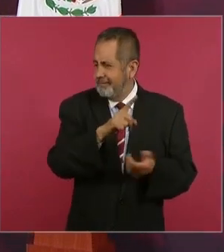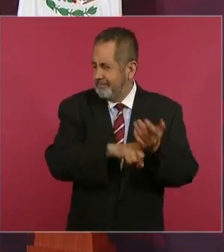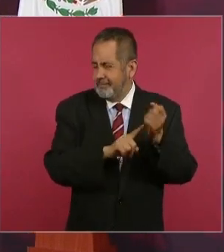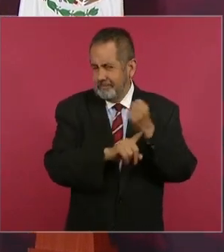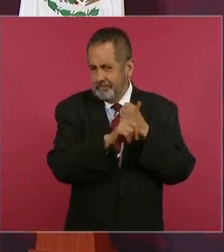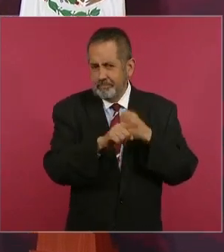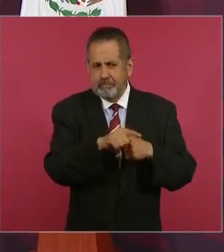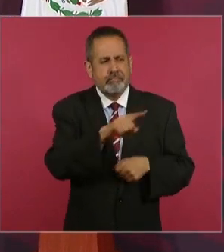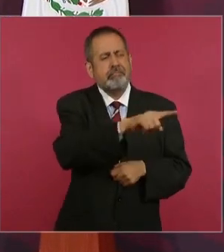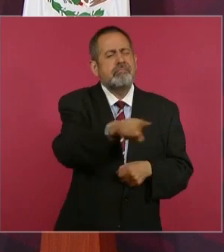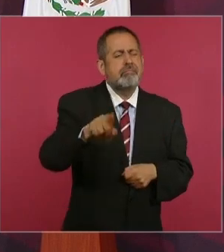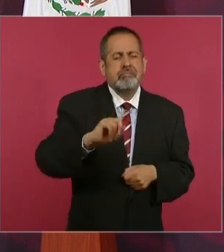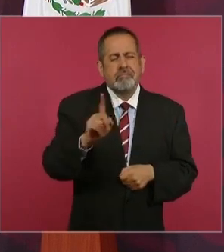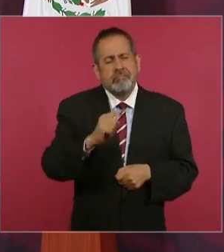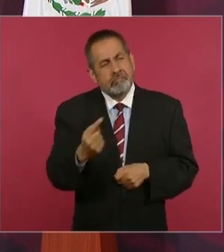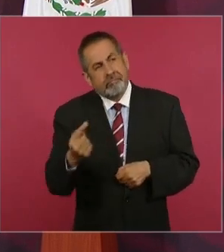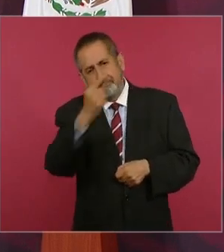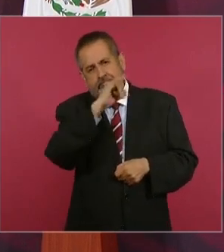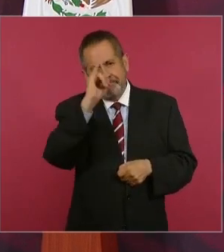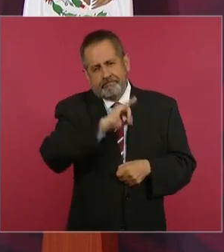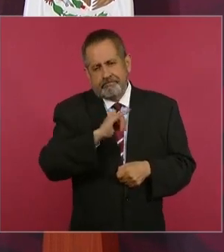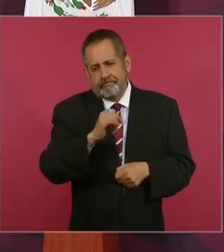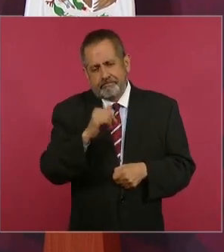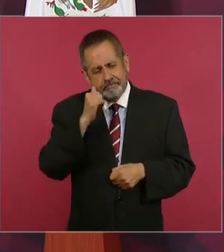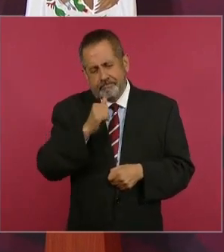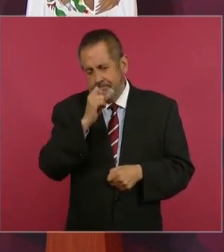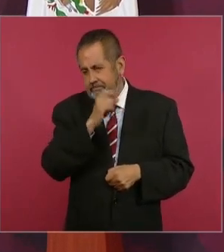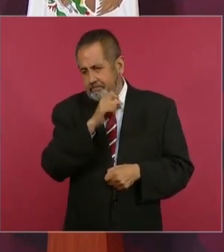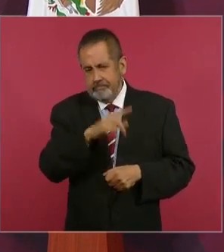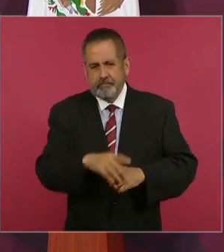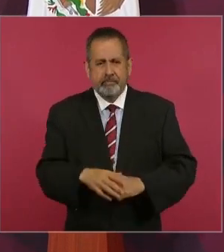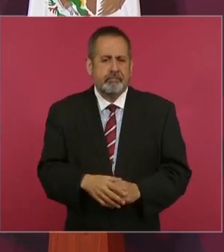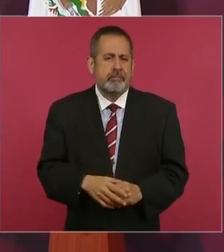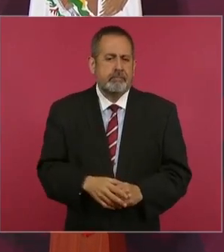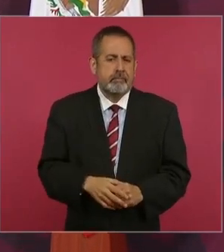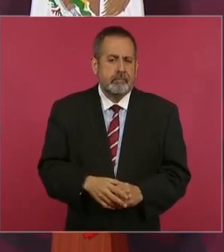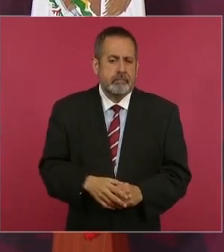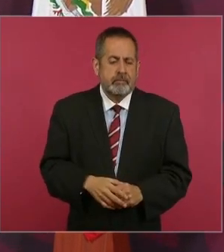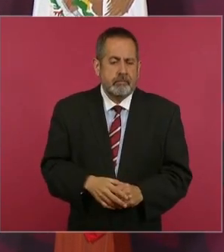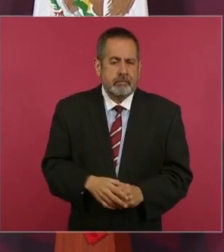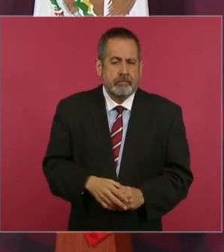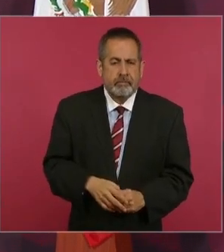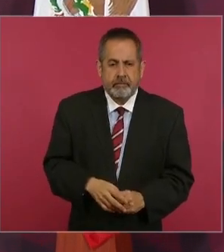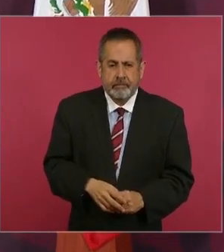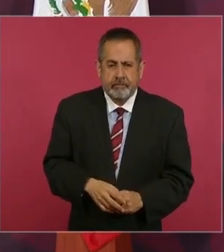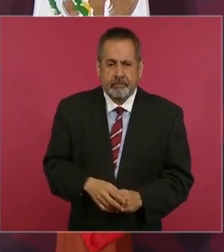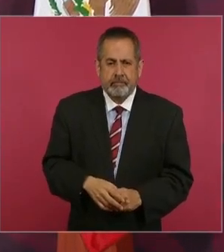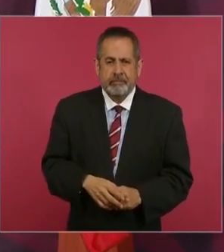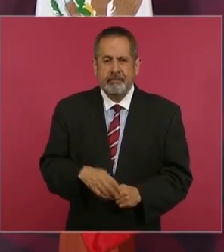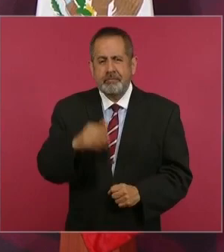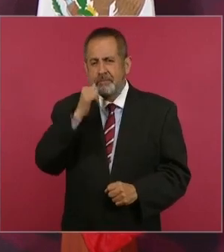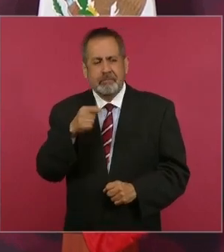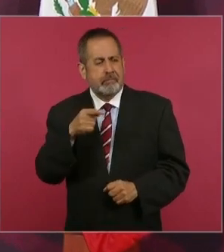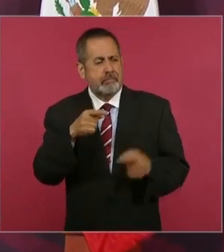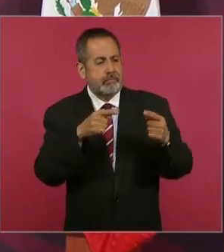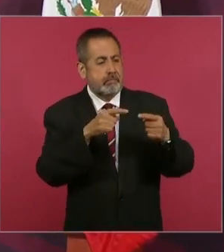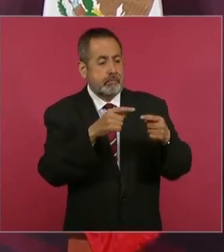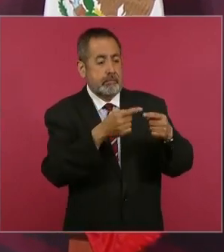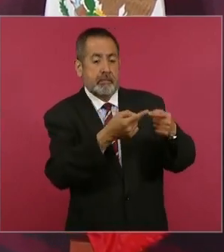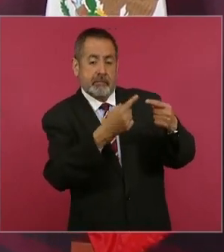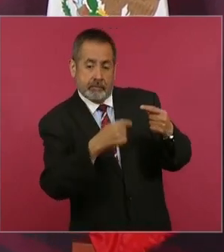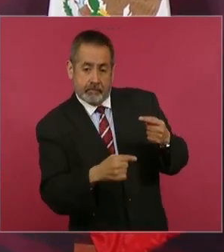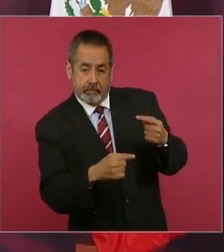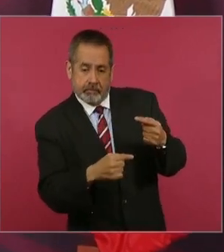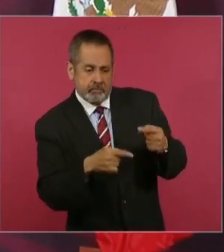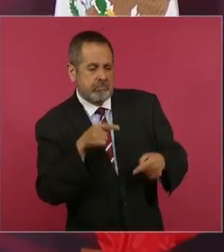siempre nos malacostumbrar a echarle la culpa al de